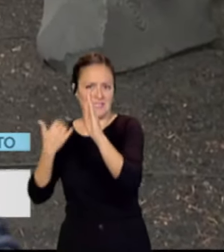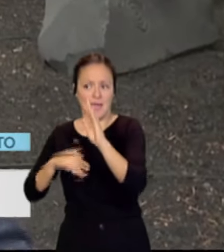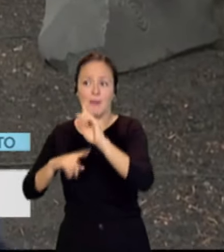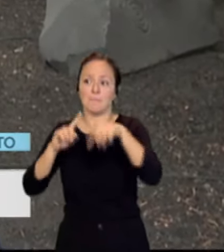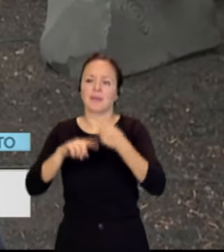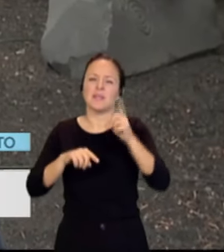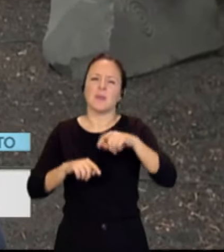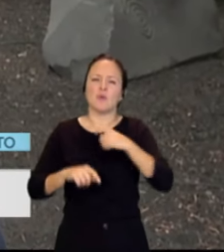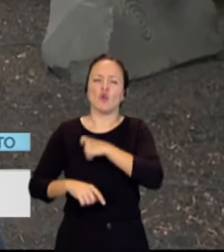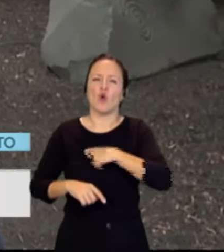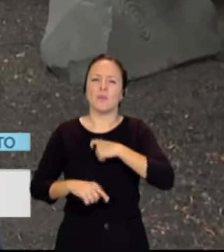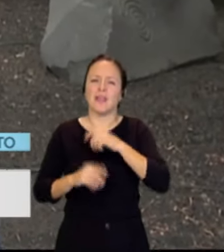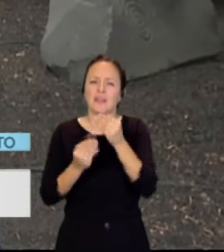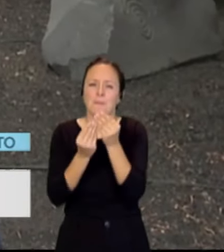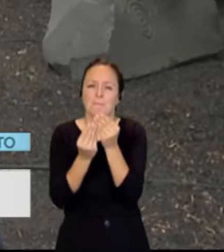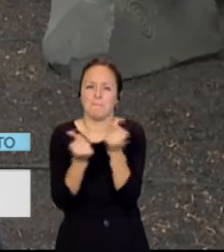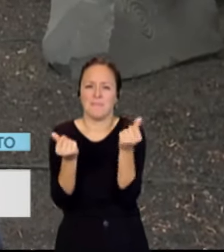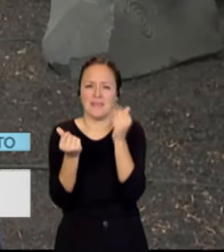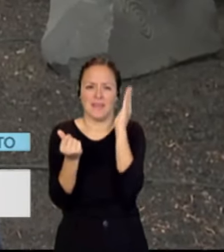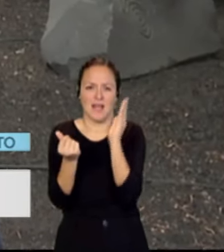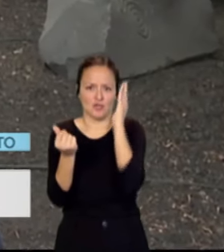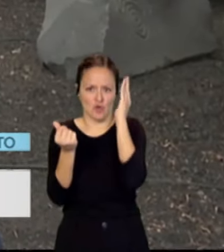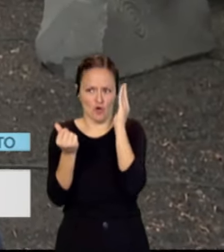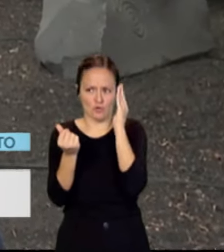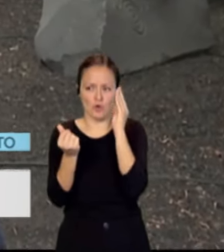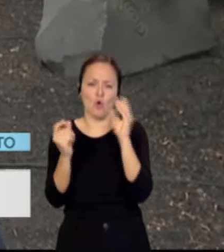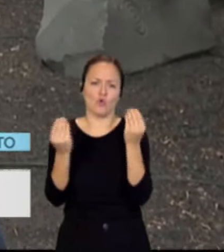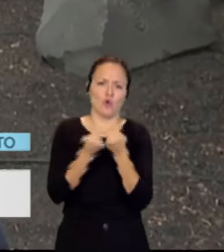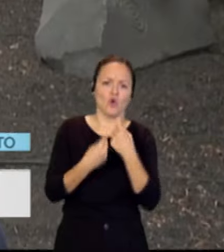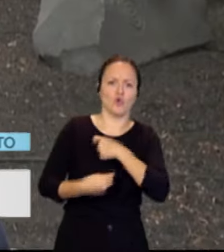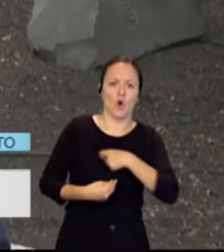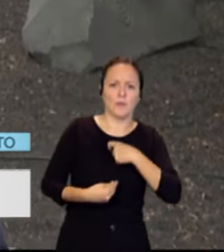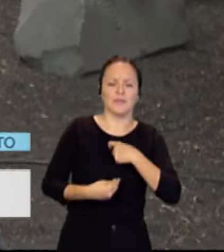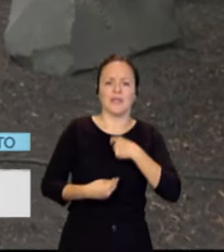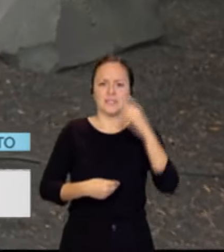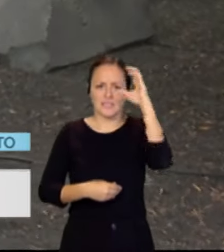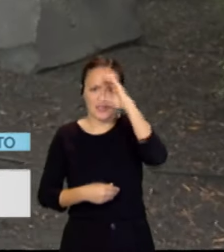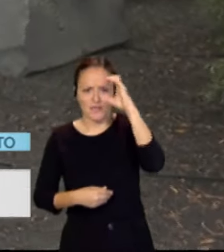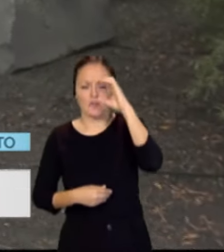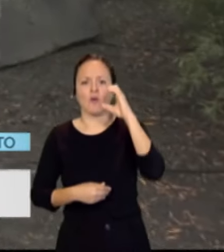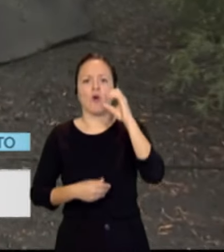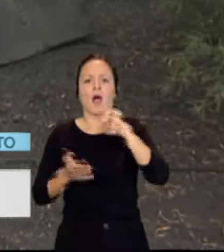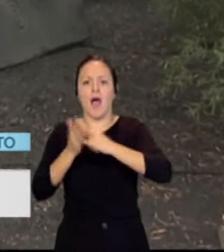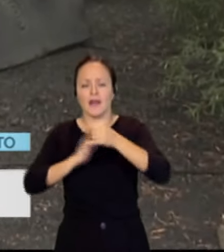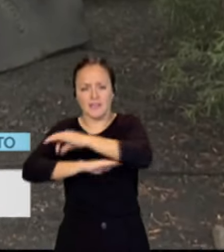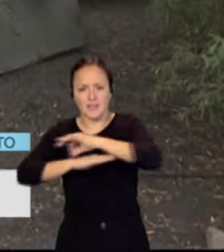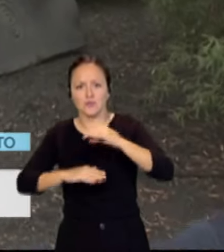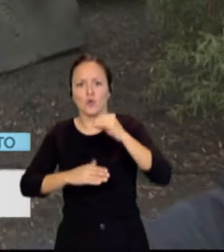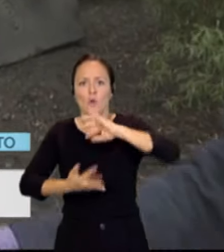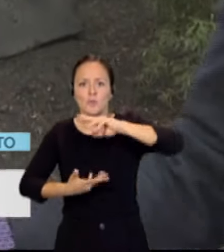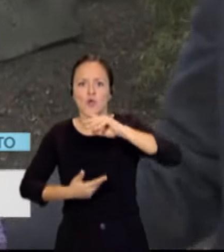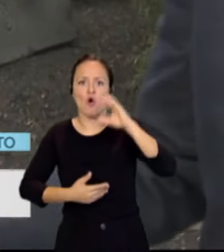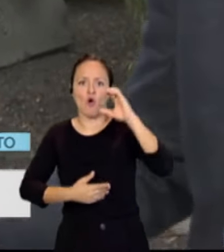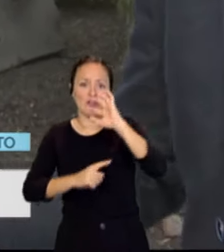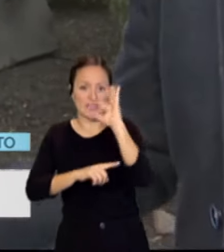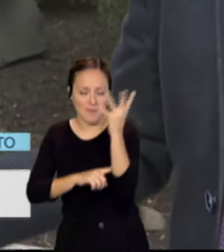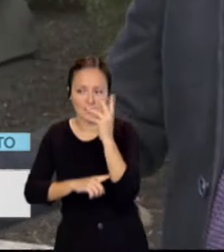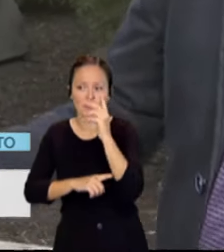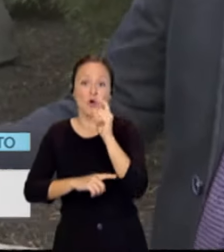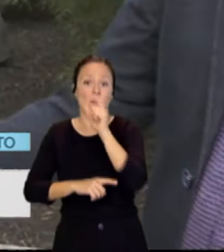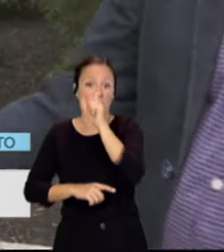mitigación con la participación de los de los científicos de algún arquitecto bioclimático estamos hablando con gente del liter y la participación